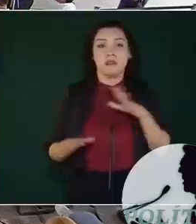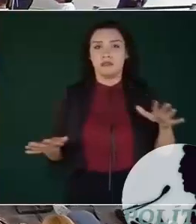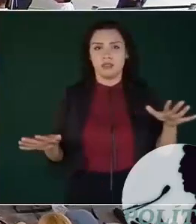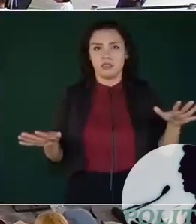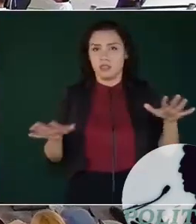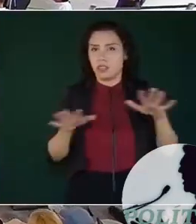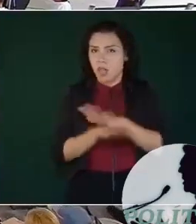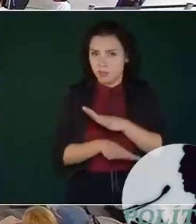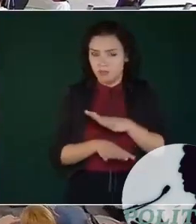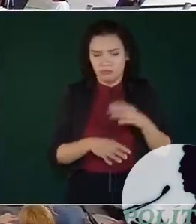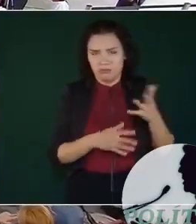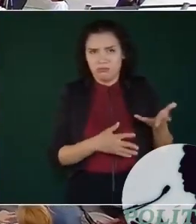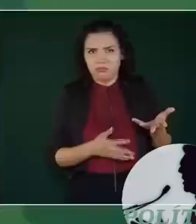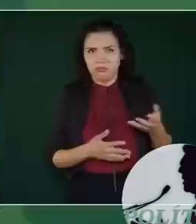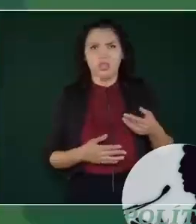Estamos